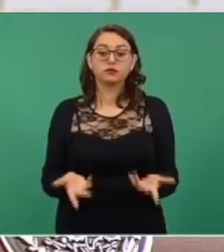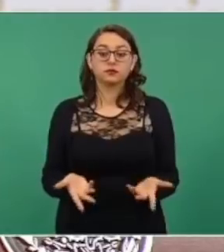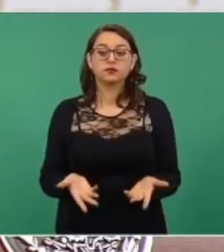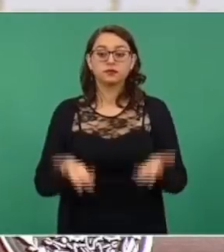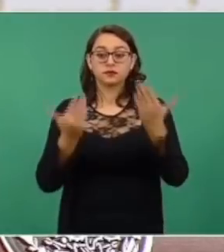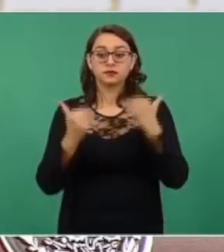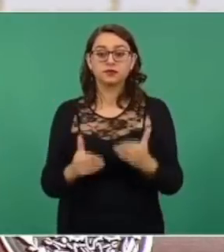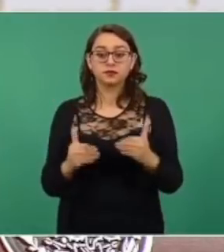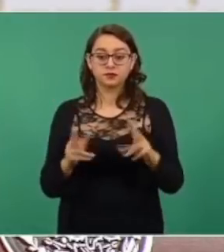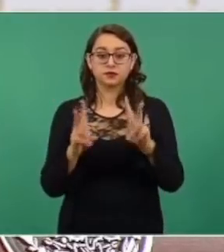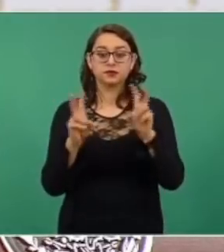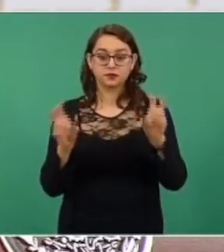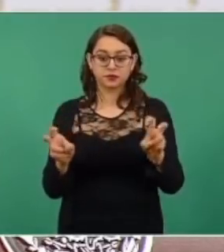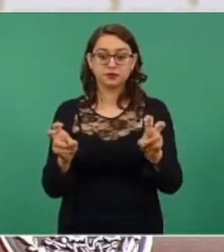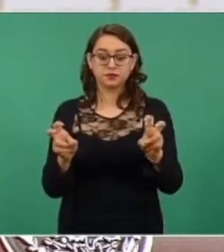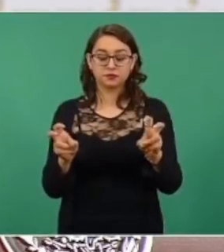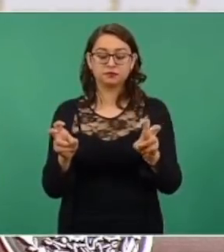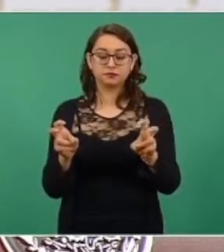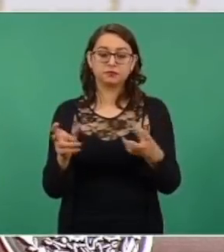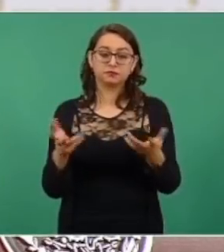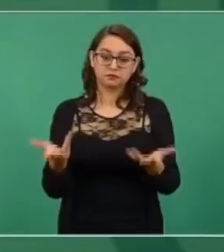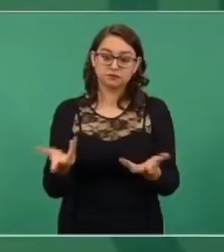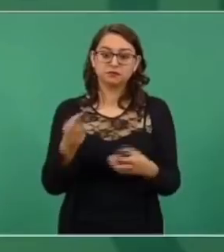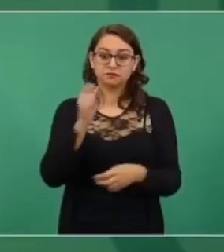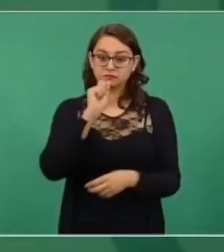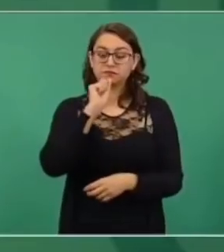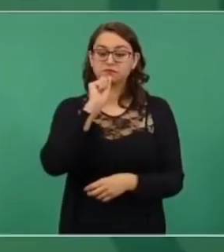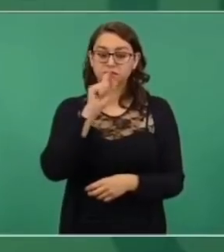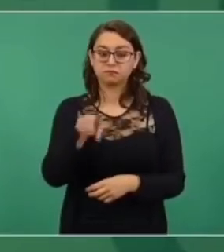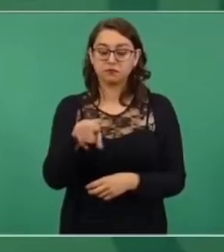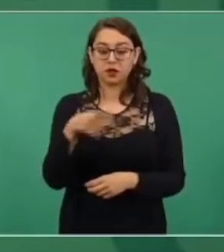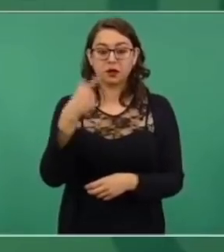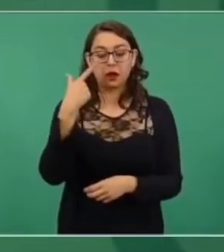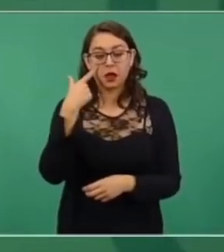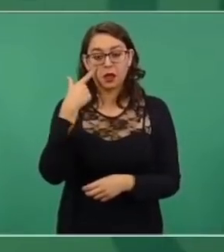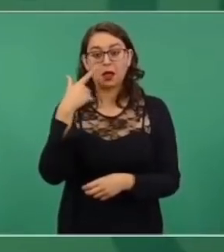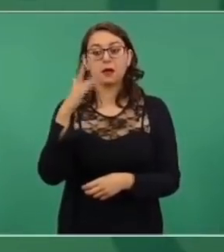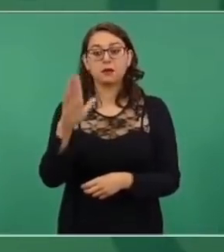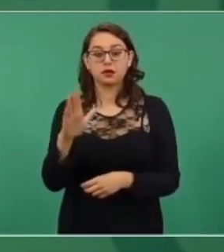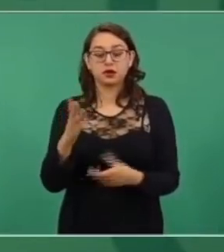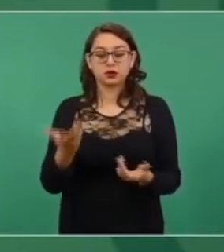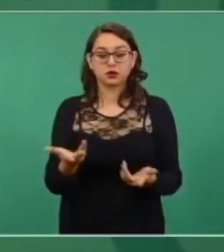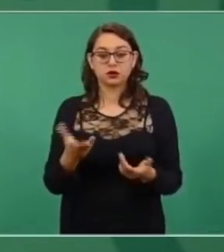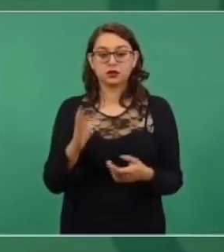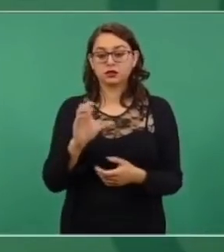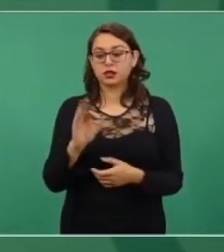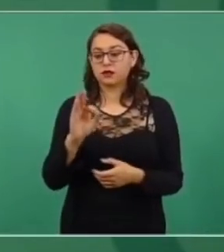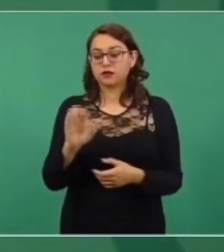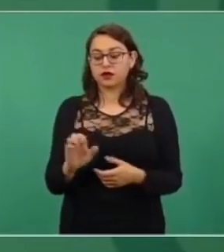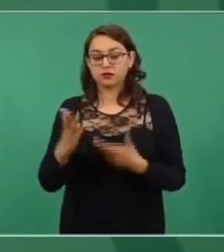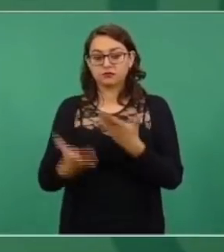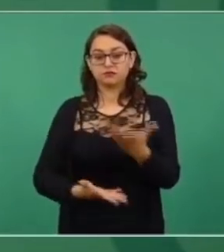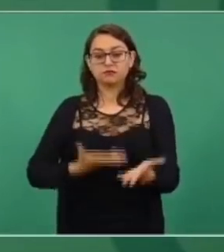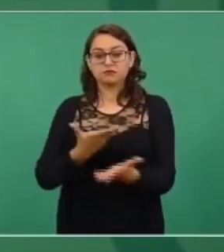también vamos a ver qué puede ofrecer la Comisión Federal de Electricidad.